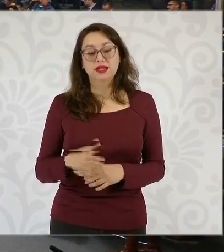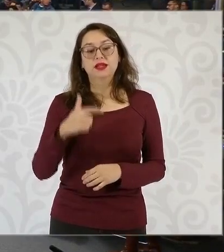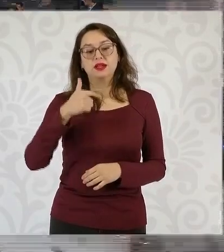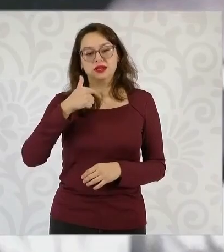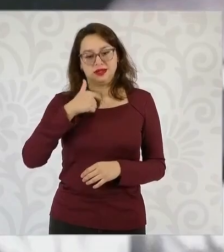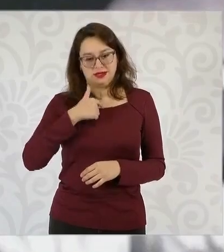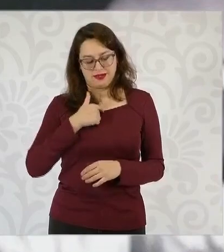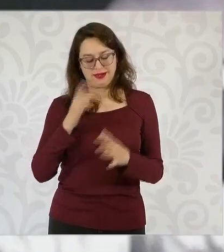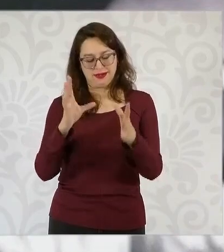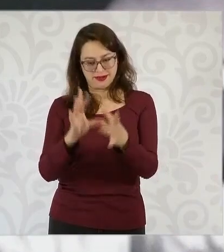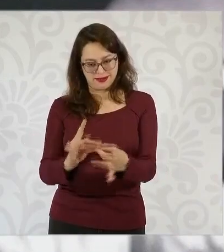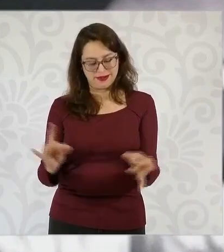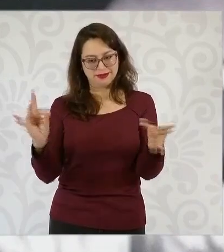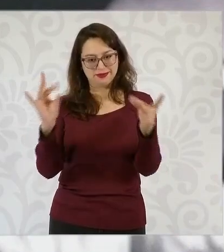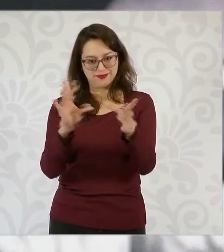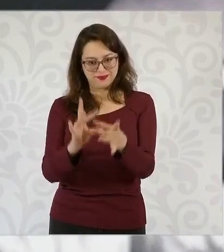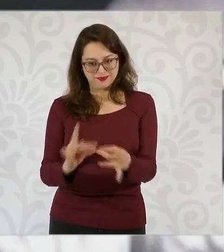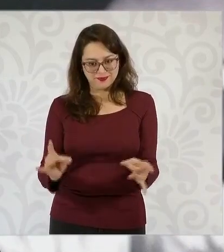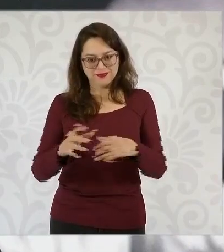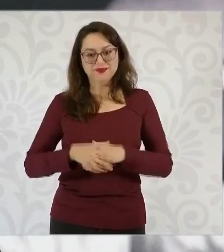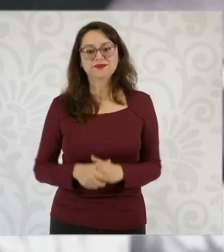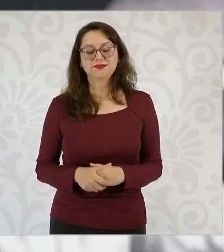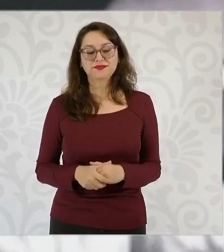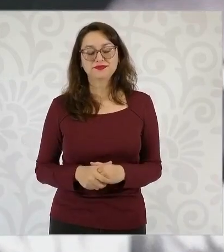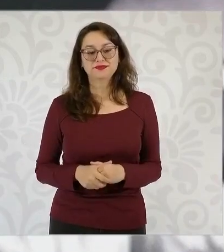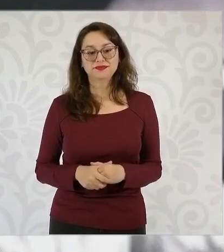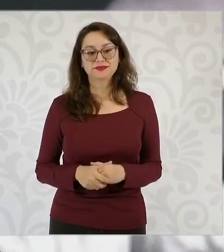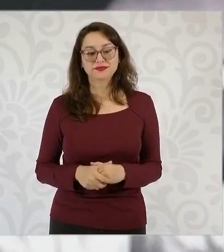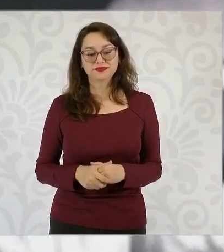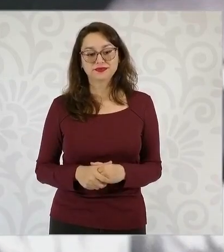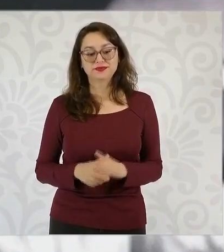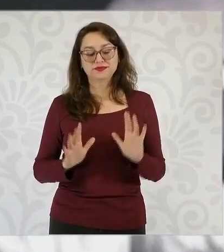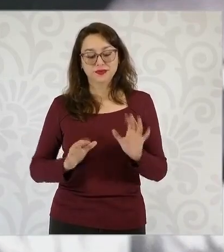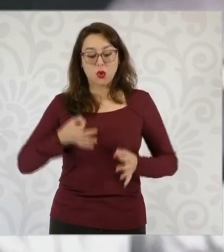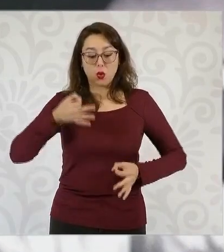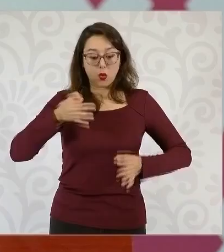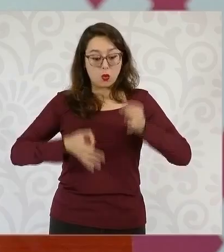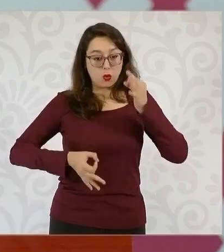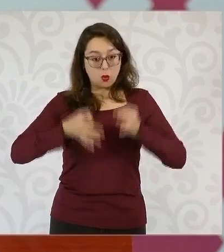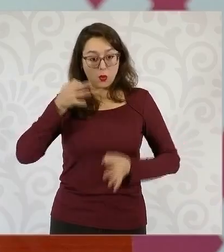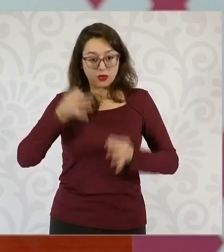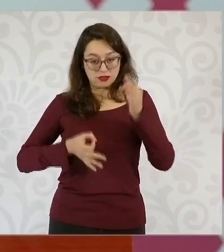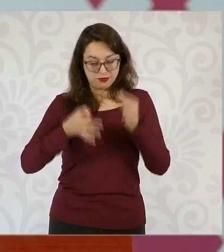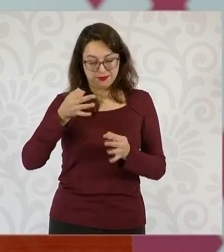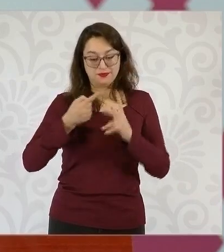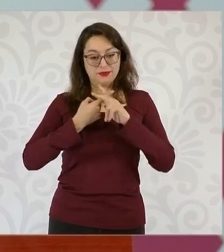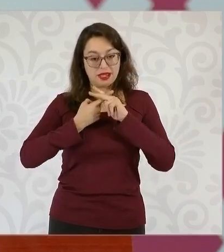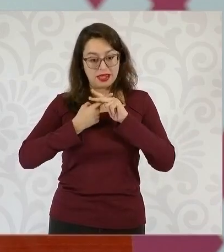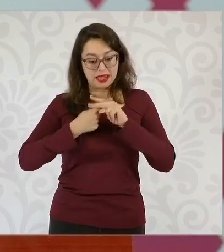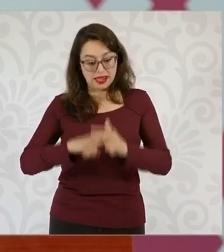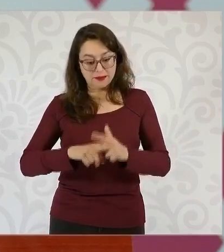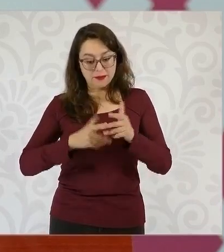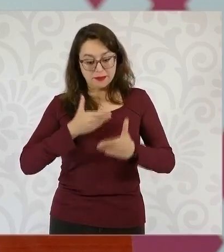una autoridad inicia un procedimiento, en este caso penal, contra una persona y no